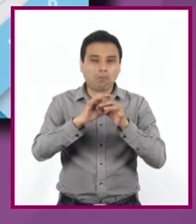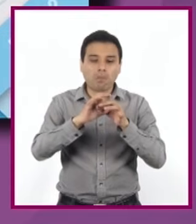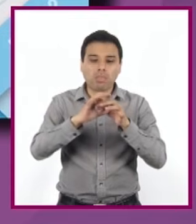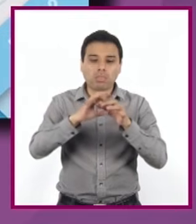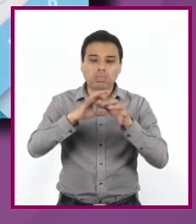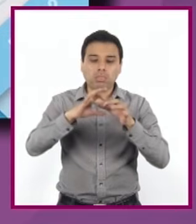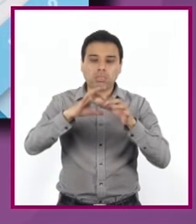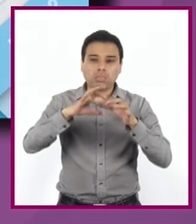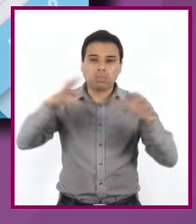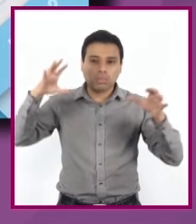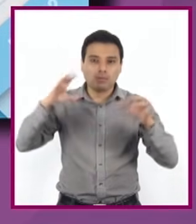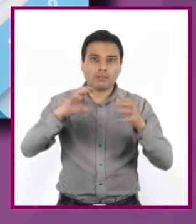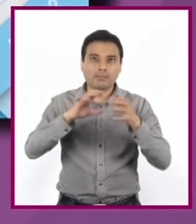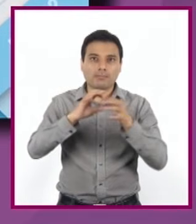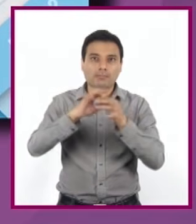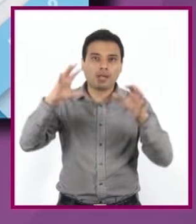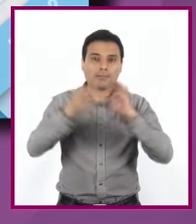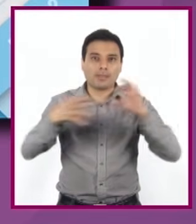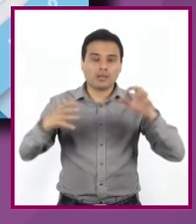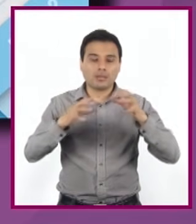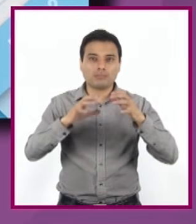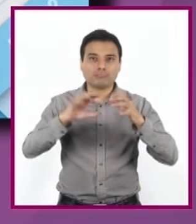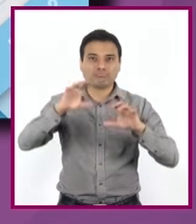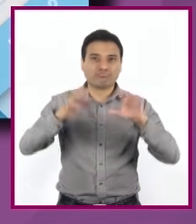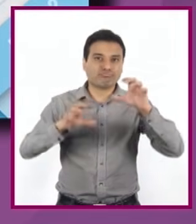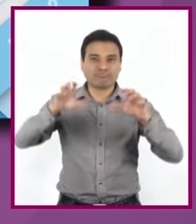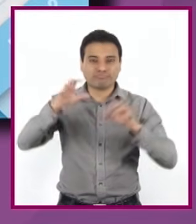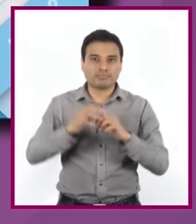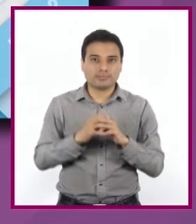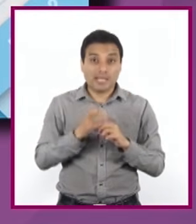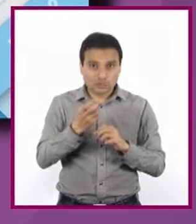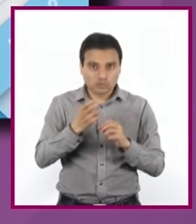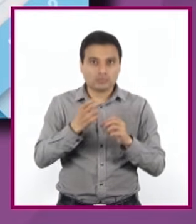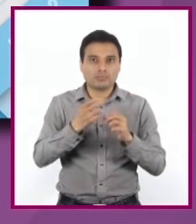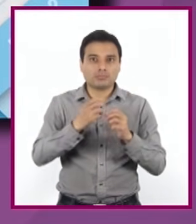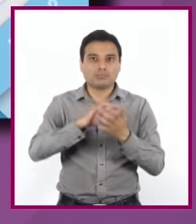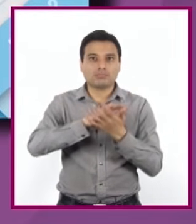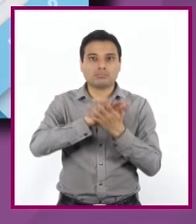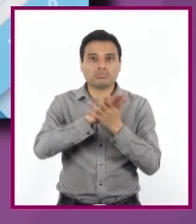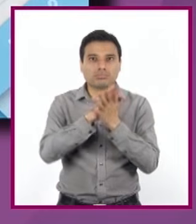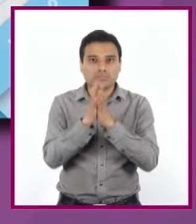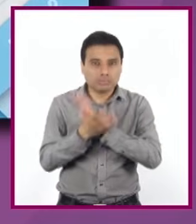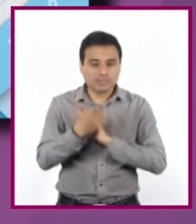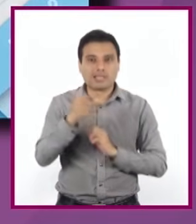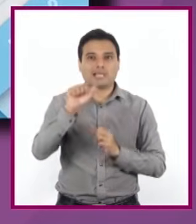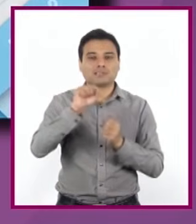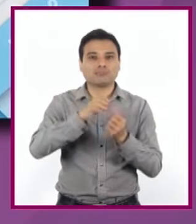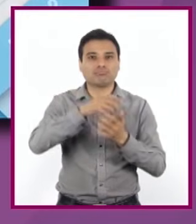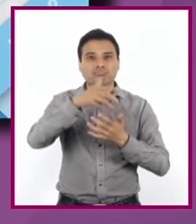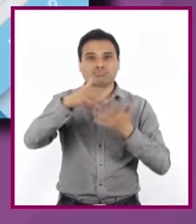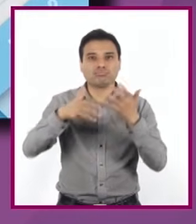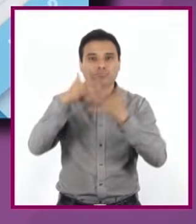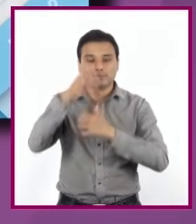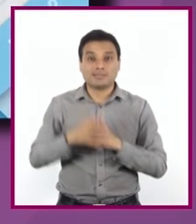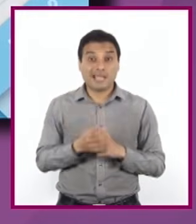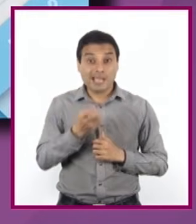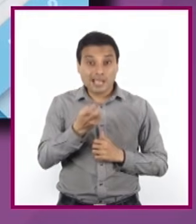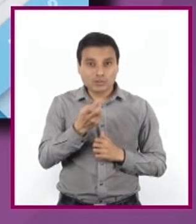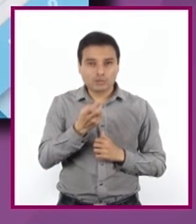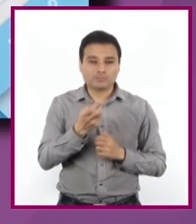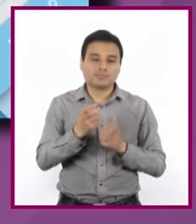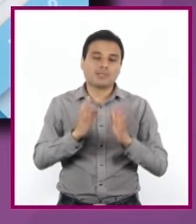las puede mantener juntas y se separan, pasando al estado gaseoso. Esto hace que